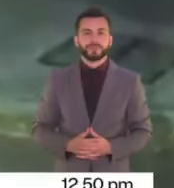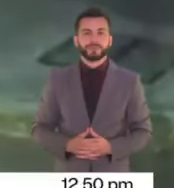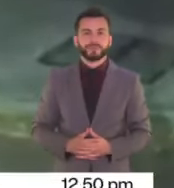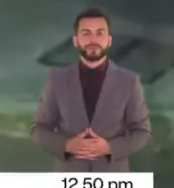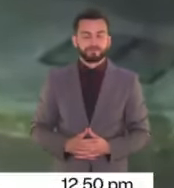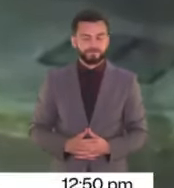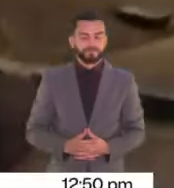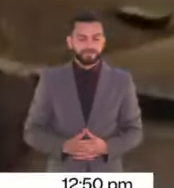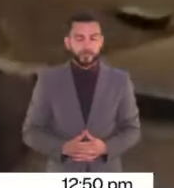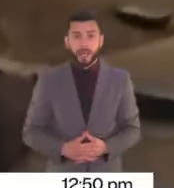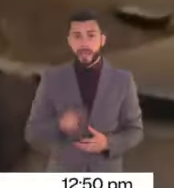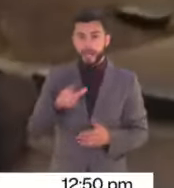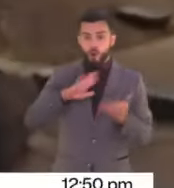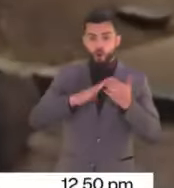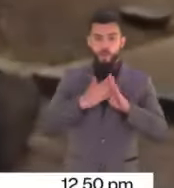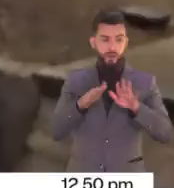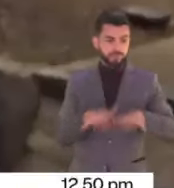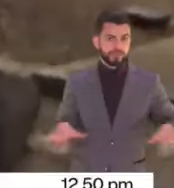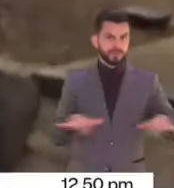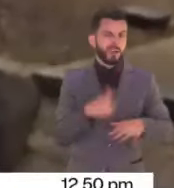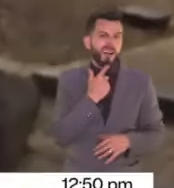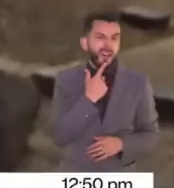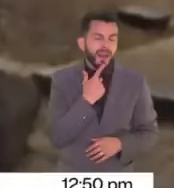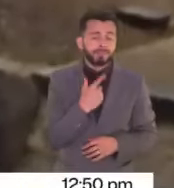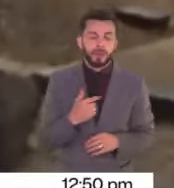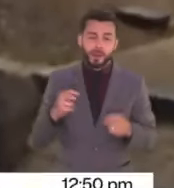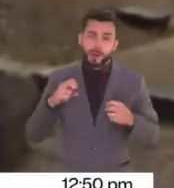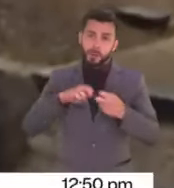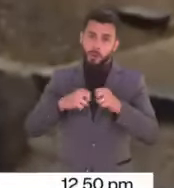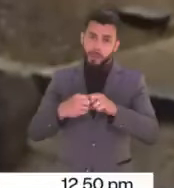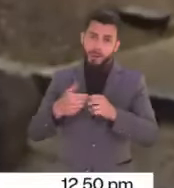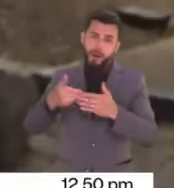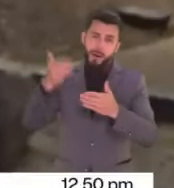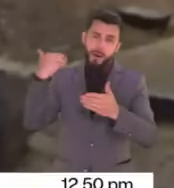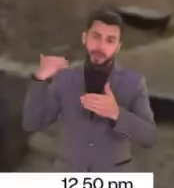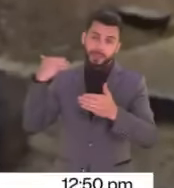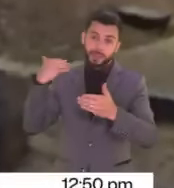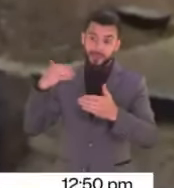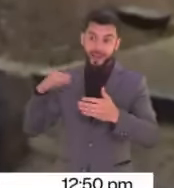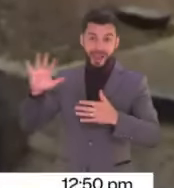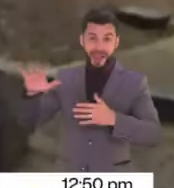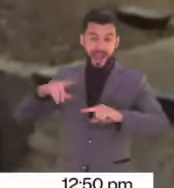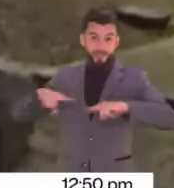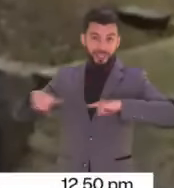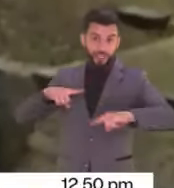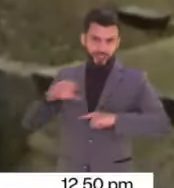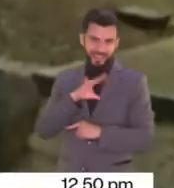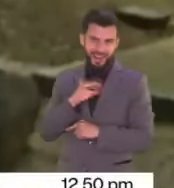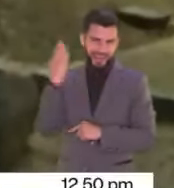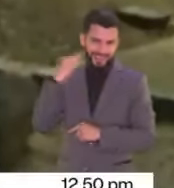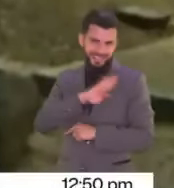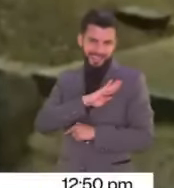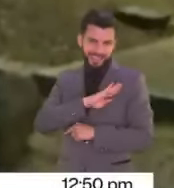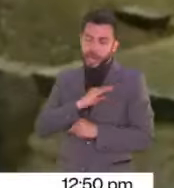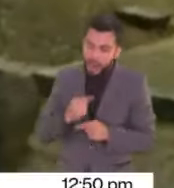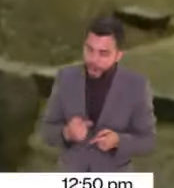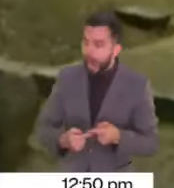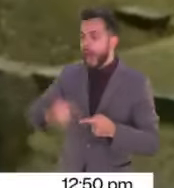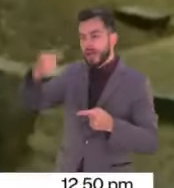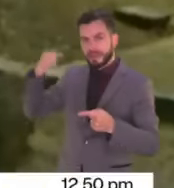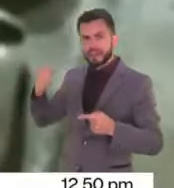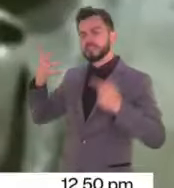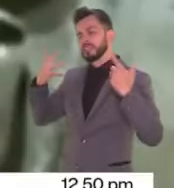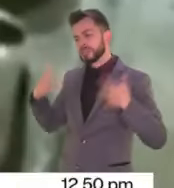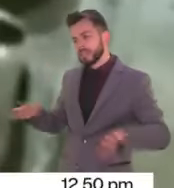Mire, lo que ha dicho la comunidad es que este es un problema que viene incluso de la administración anterior. Por supuesto, lo que esperan es que esas reuniones que